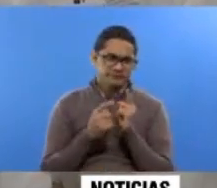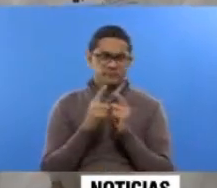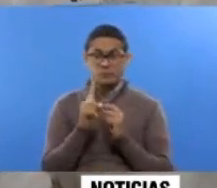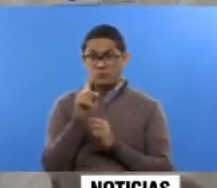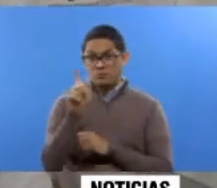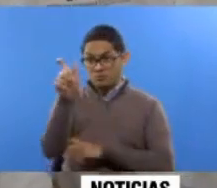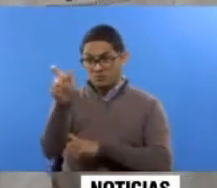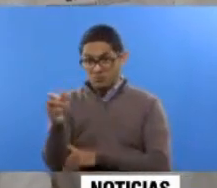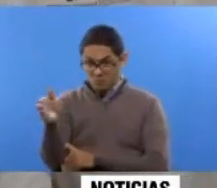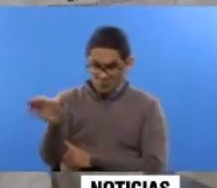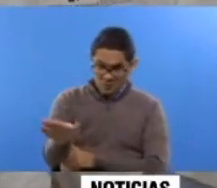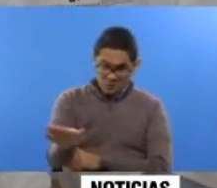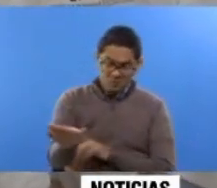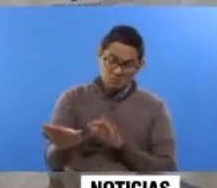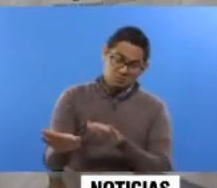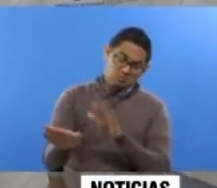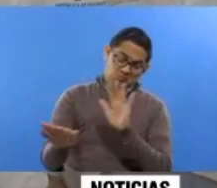un muerto.